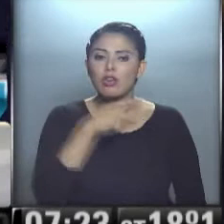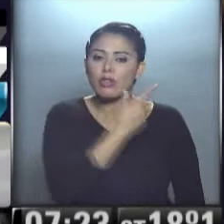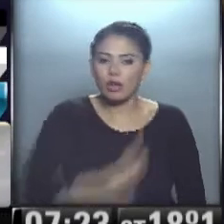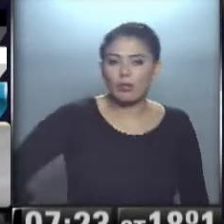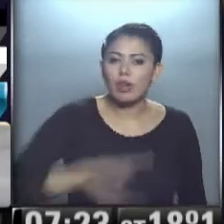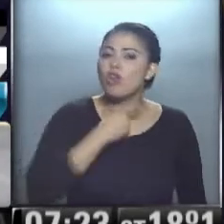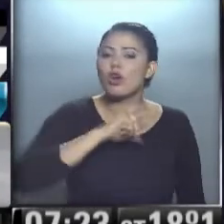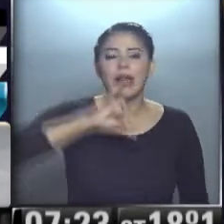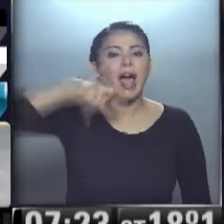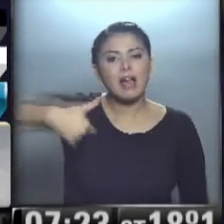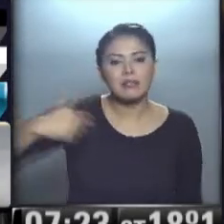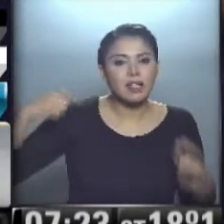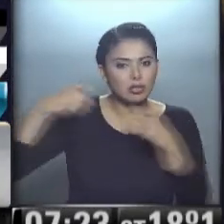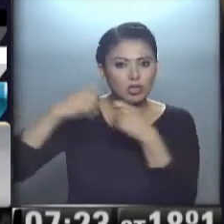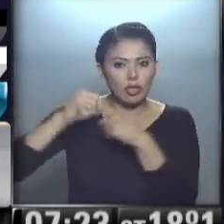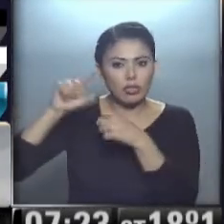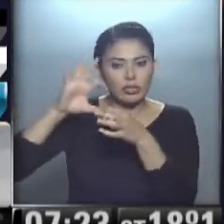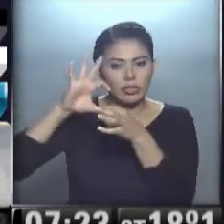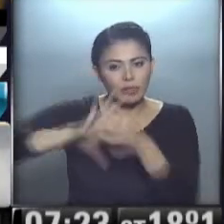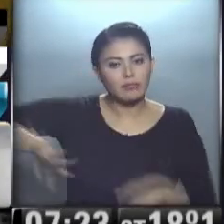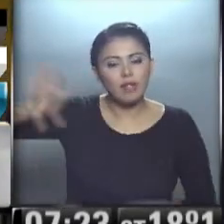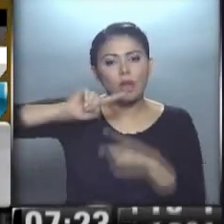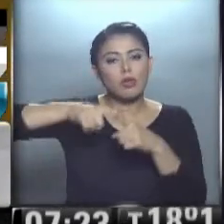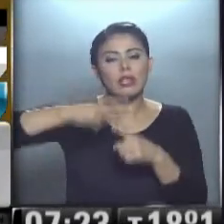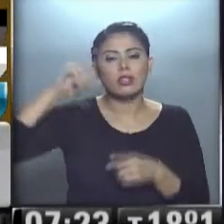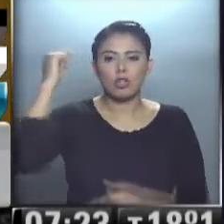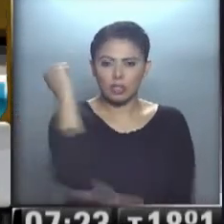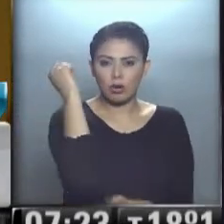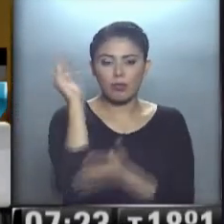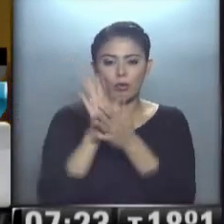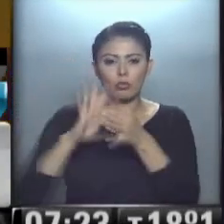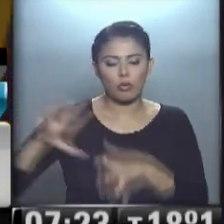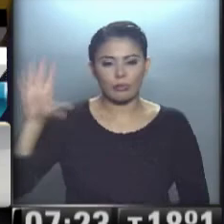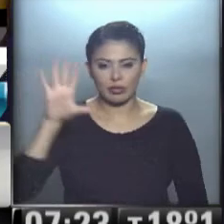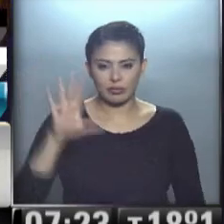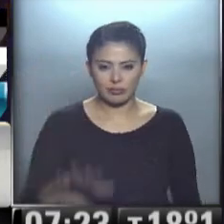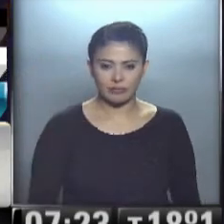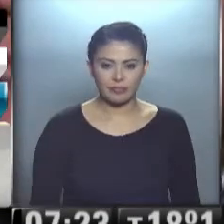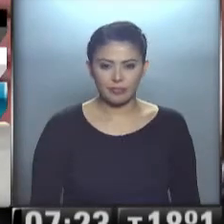ante la negativa de firmar un acuerdo de lazos políticos y económicos con la Unión Europea.